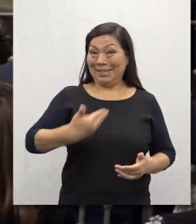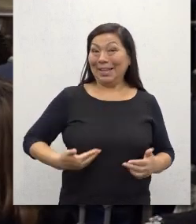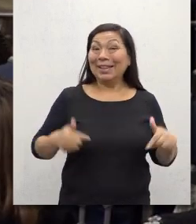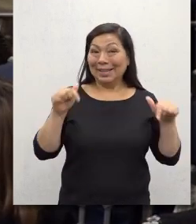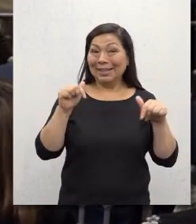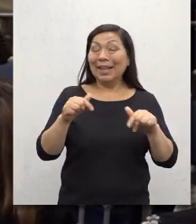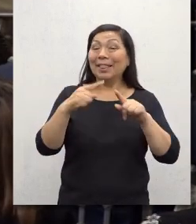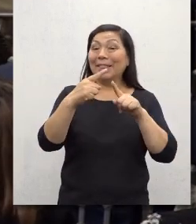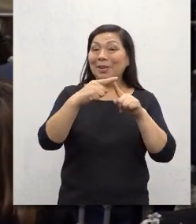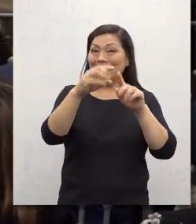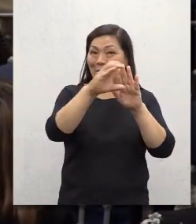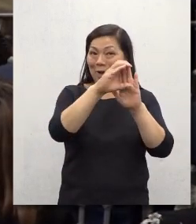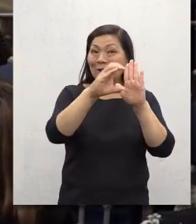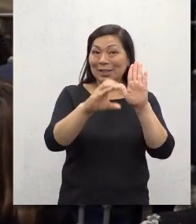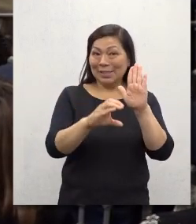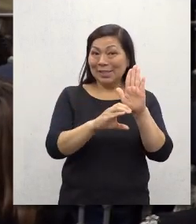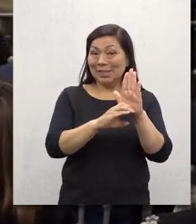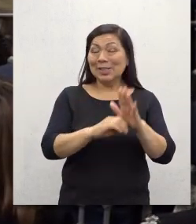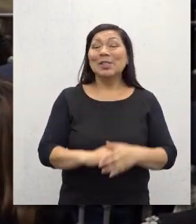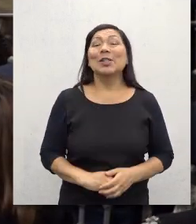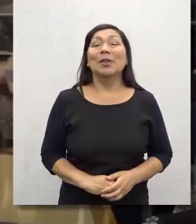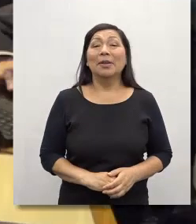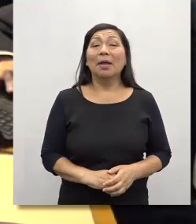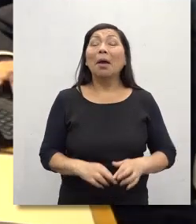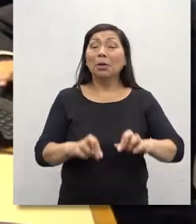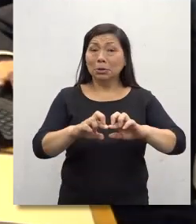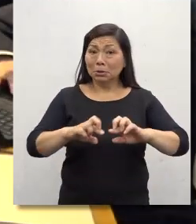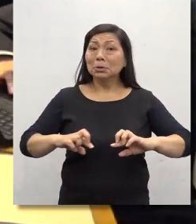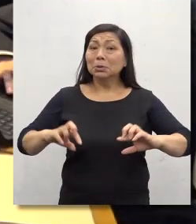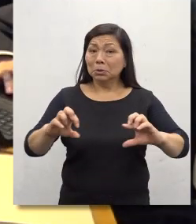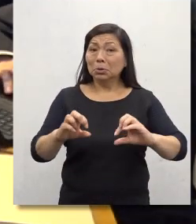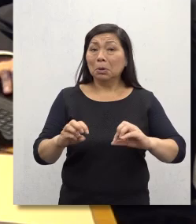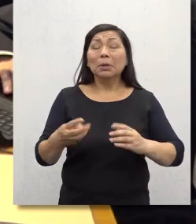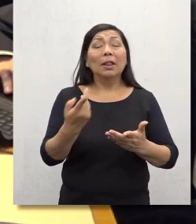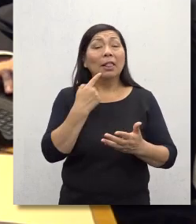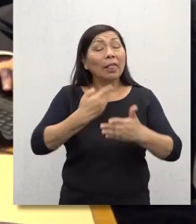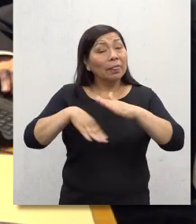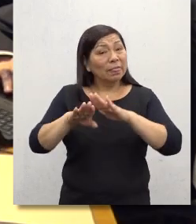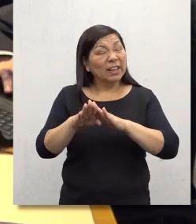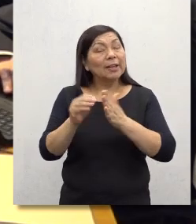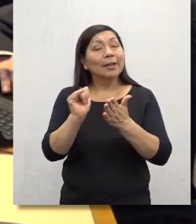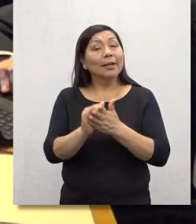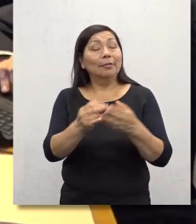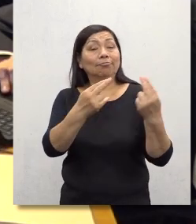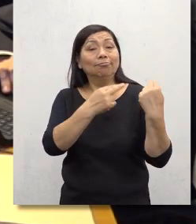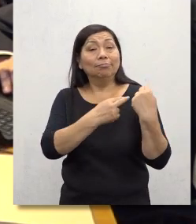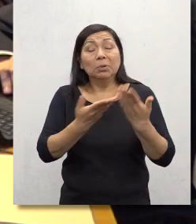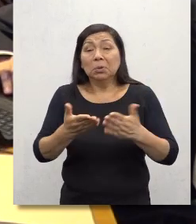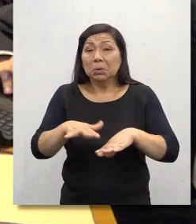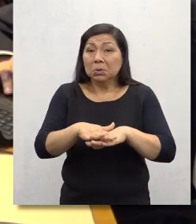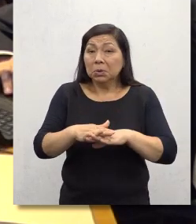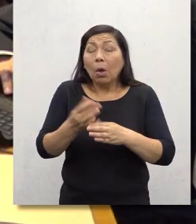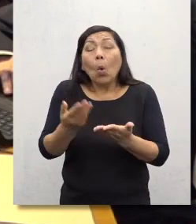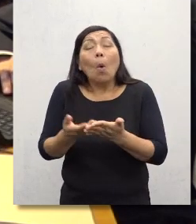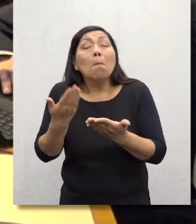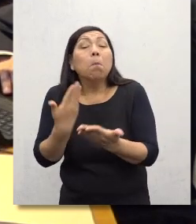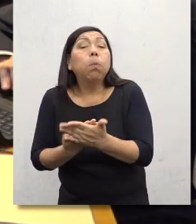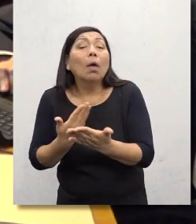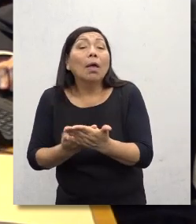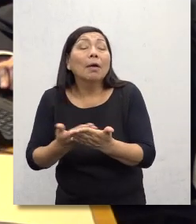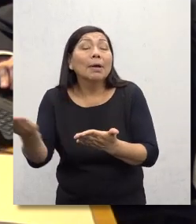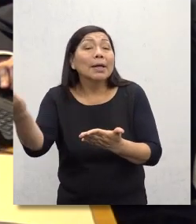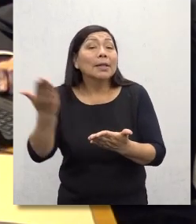Narváez, presidenta del Tribunal Constitucional, el Pleno de Magistrados, dentro de lo que constituye un plan piloto,